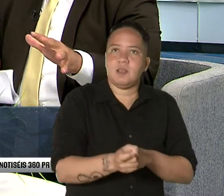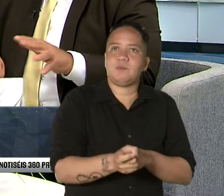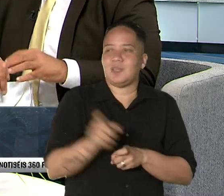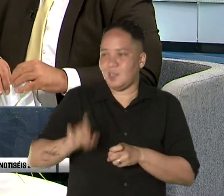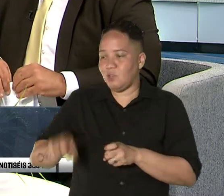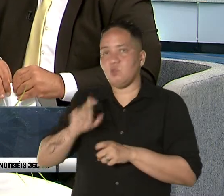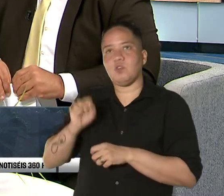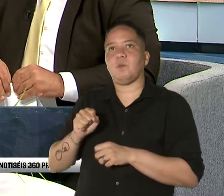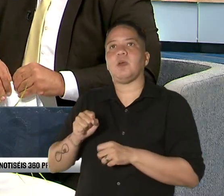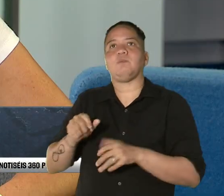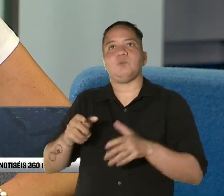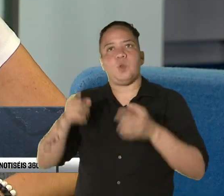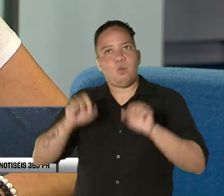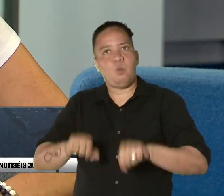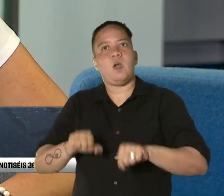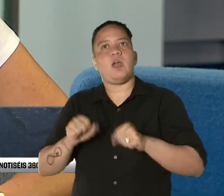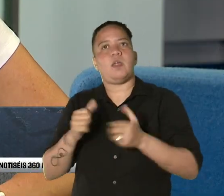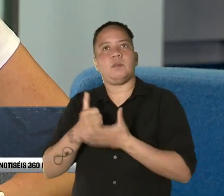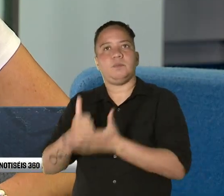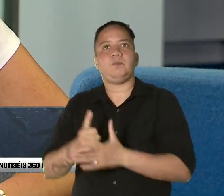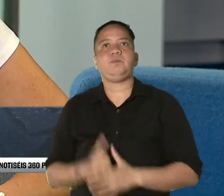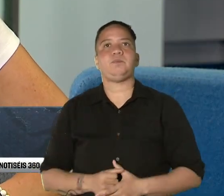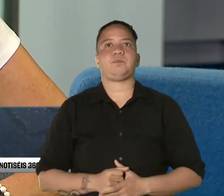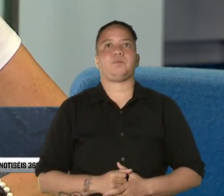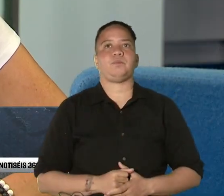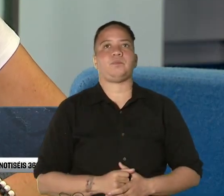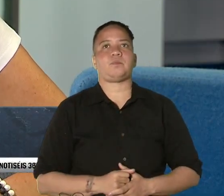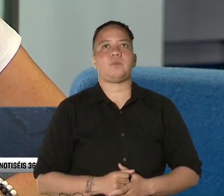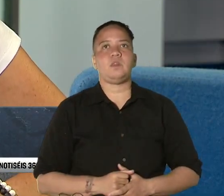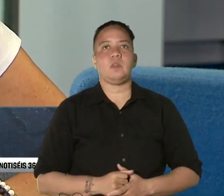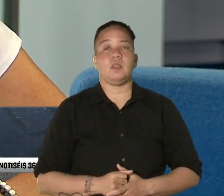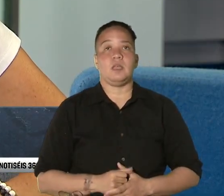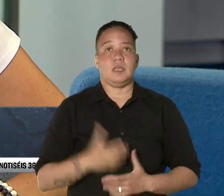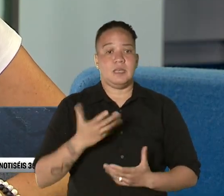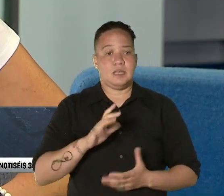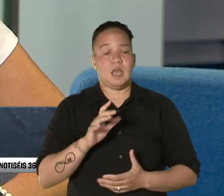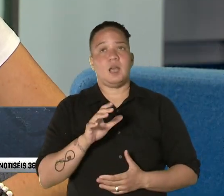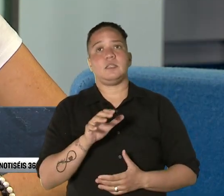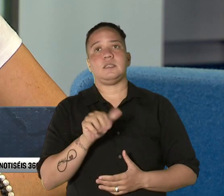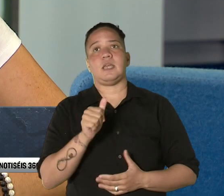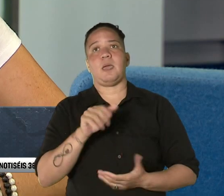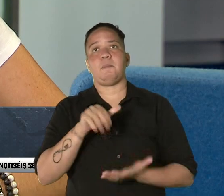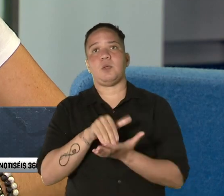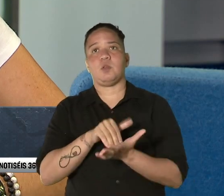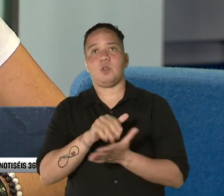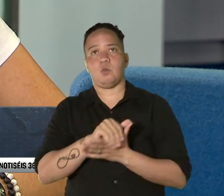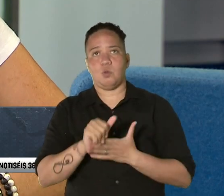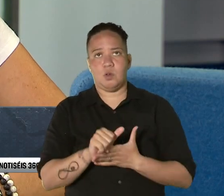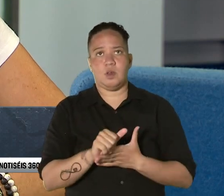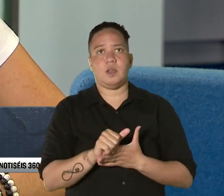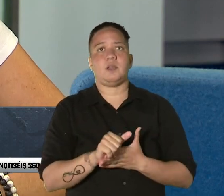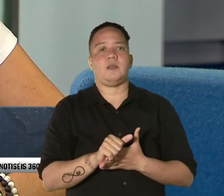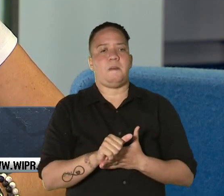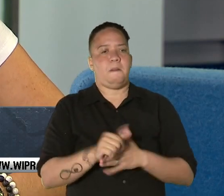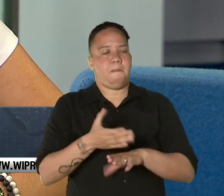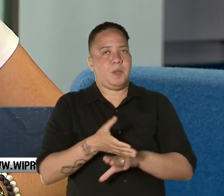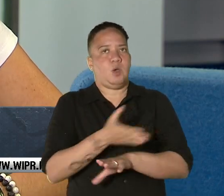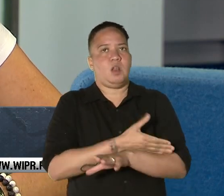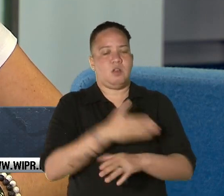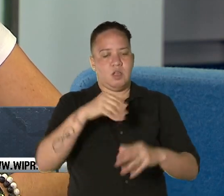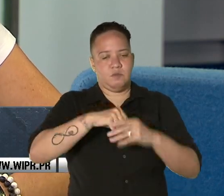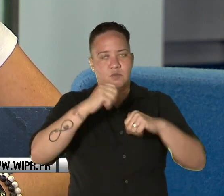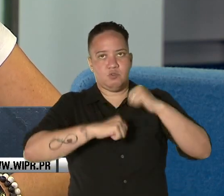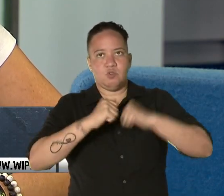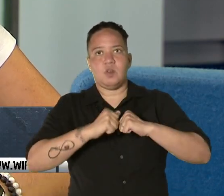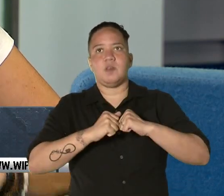eso se da esa dinámica correcto y diverticulis también asignó ya diez millones de dólares para Entonces comenzar a mejorar la infraestructura